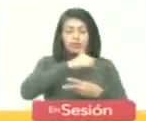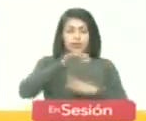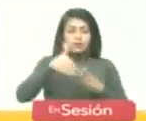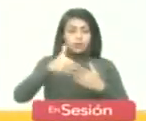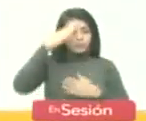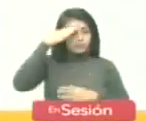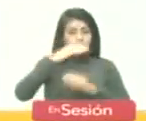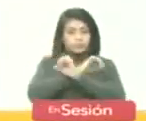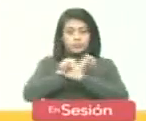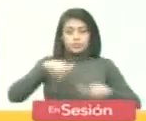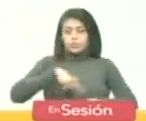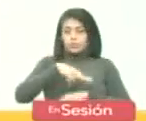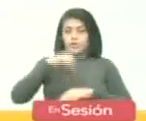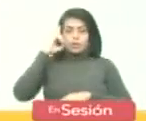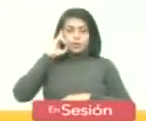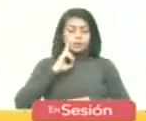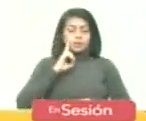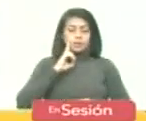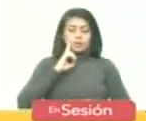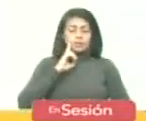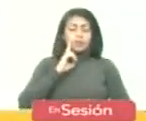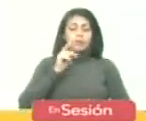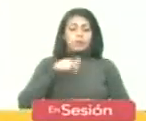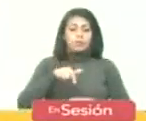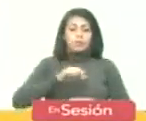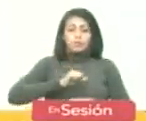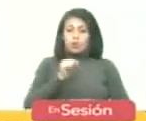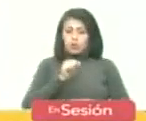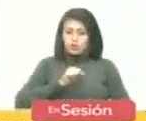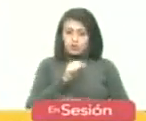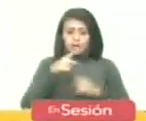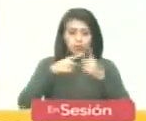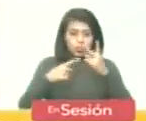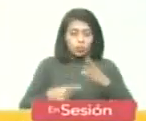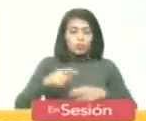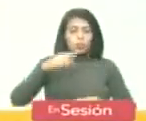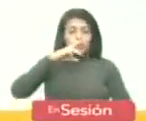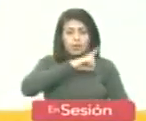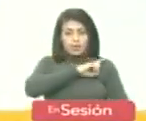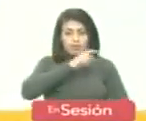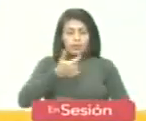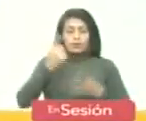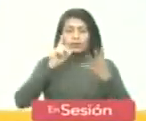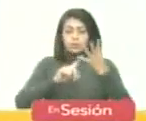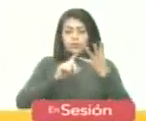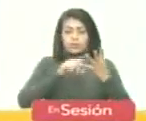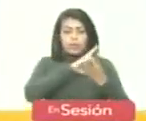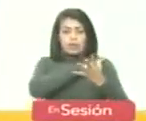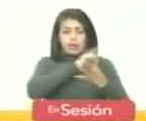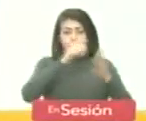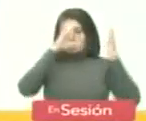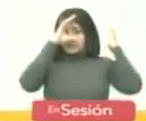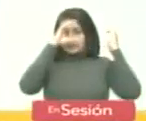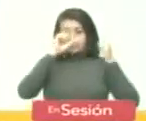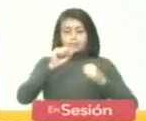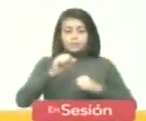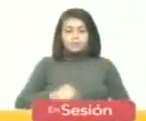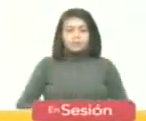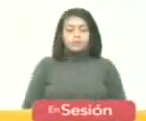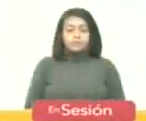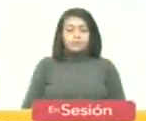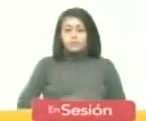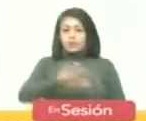Fuerza Armada Nacional Bolivariana y de los cuerpos policiales. Cuarto, es jefe de la diplomacia y